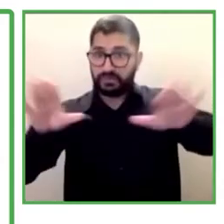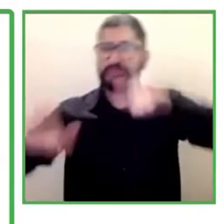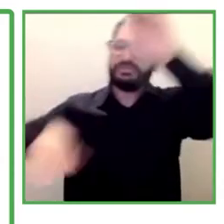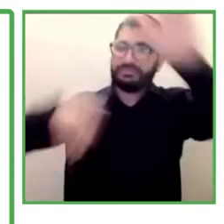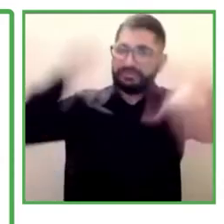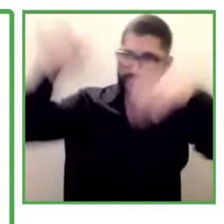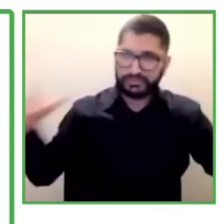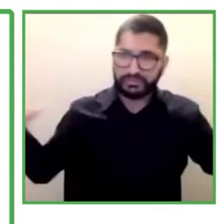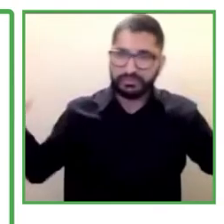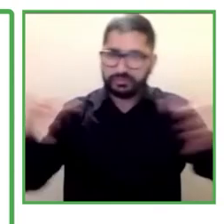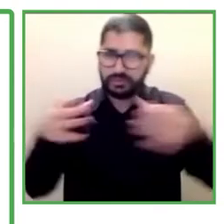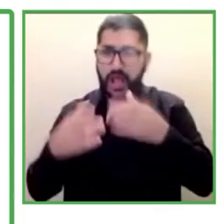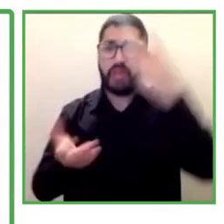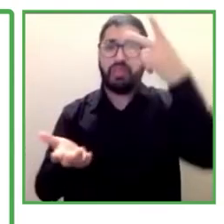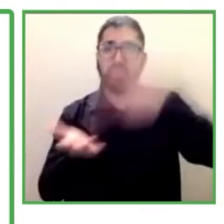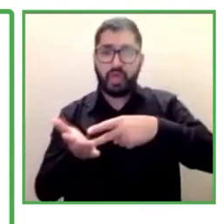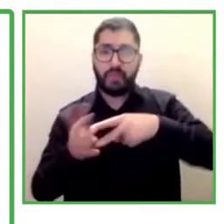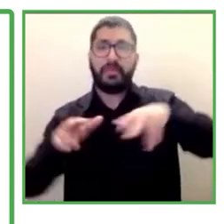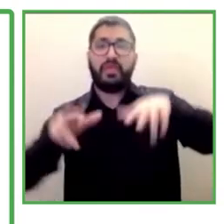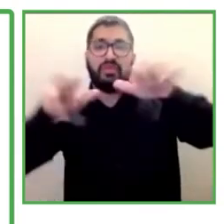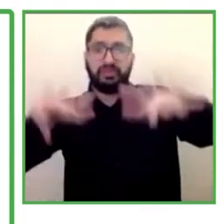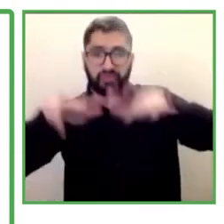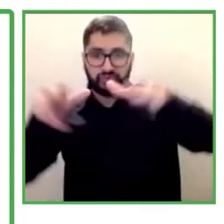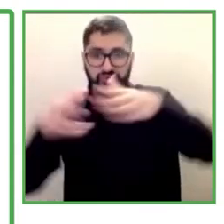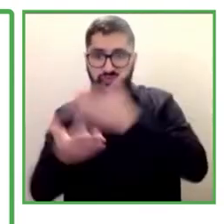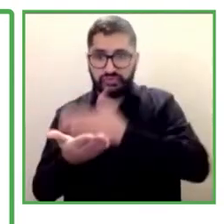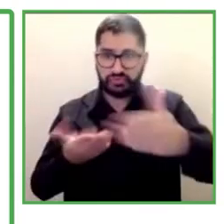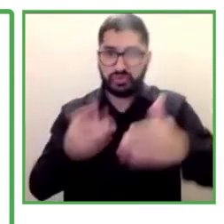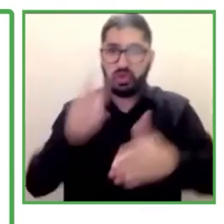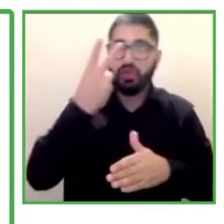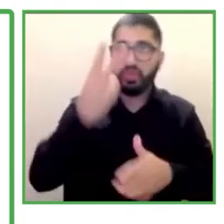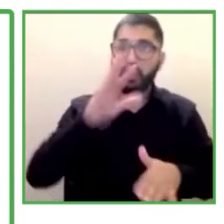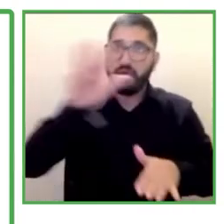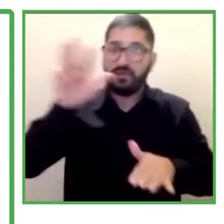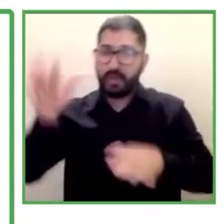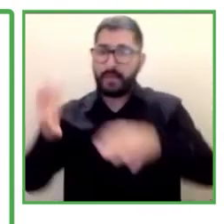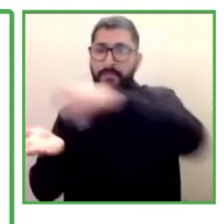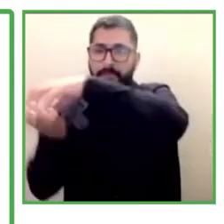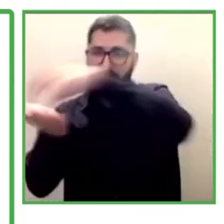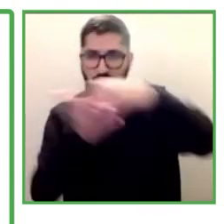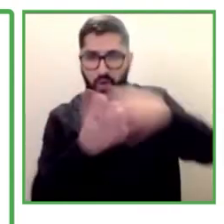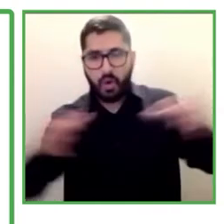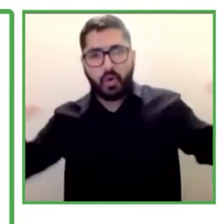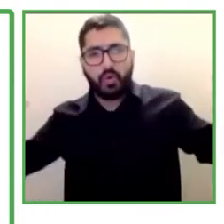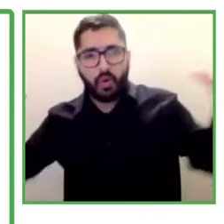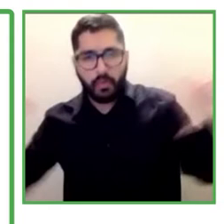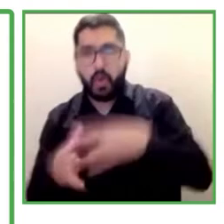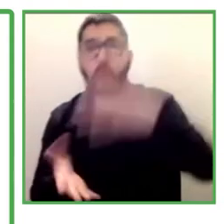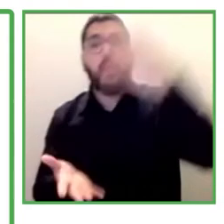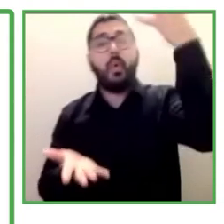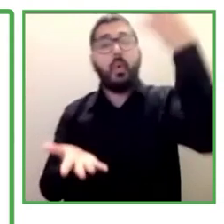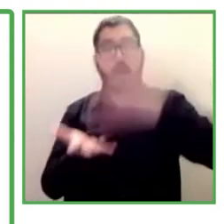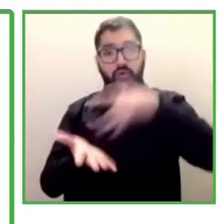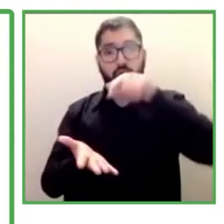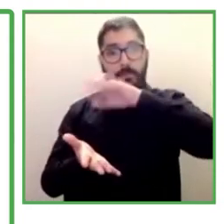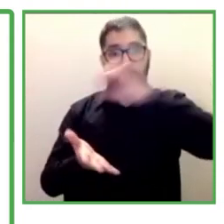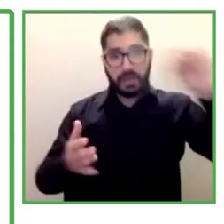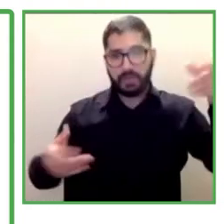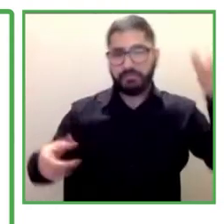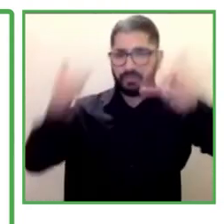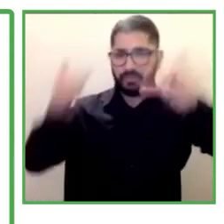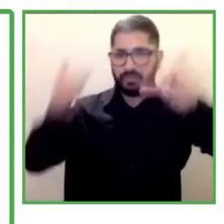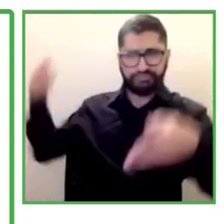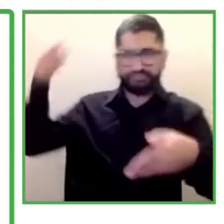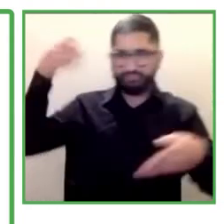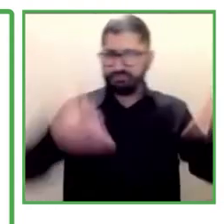4.000 personas. Estamos muy orgullosos porque se ha conseguido que el 75% de las personas consiguieran aprobar y que la nota media